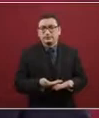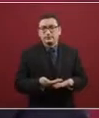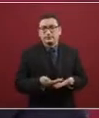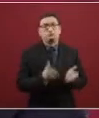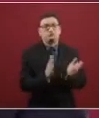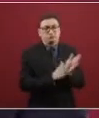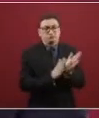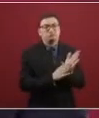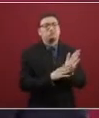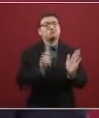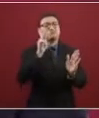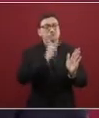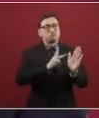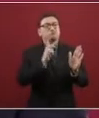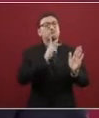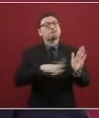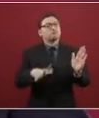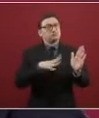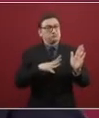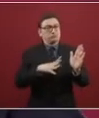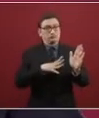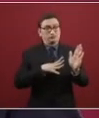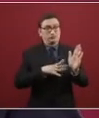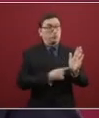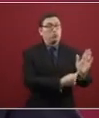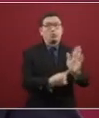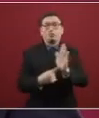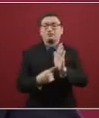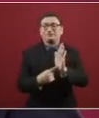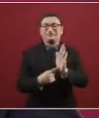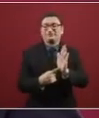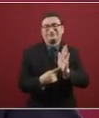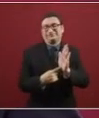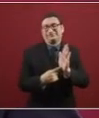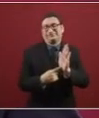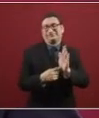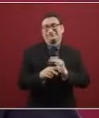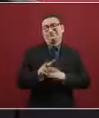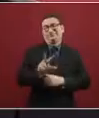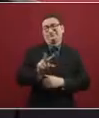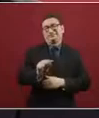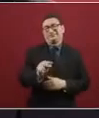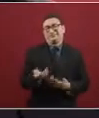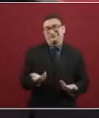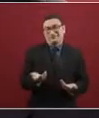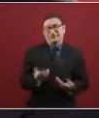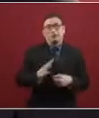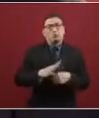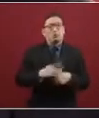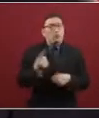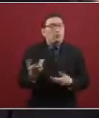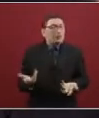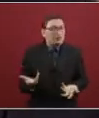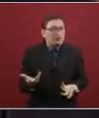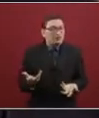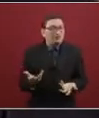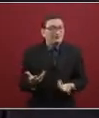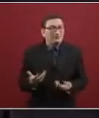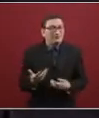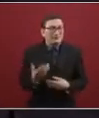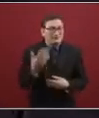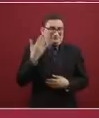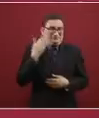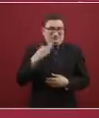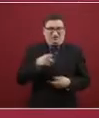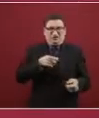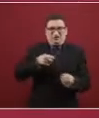tenemos las pruebas y no las damos a conocer porque eso sí tiene